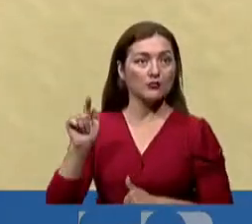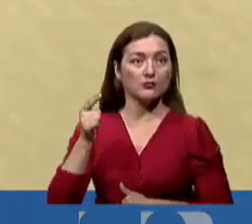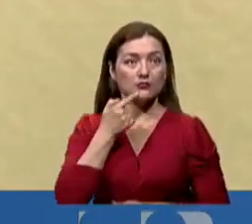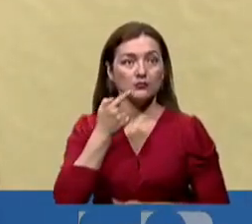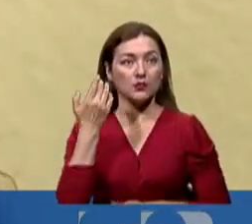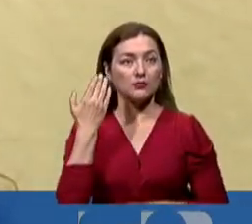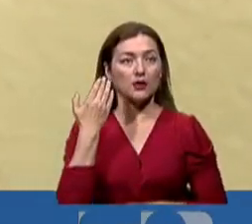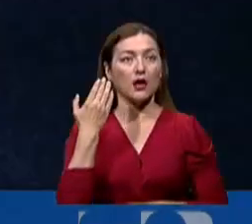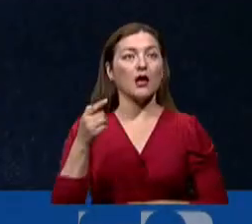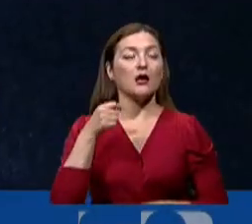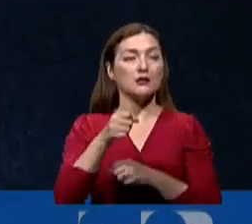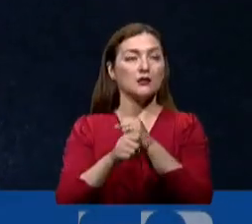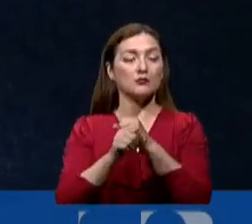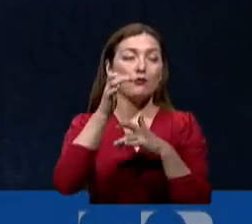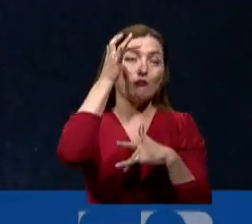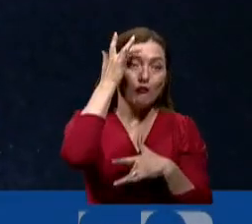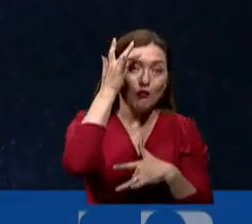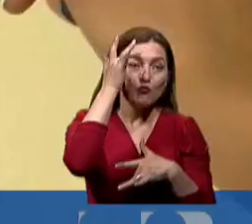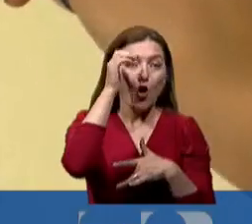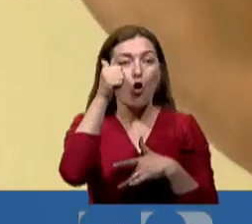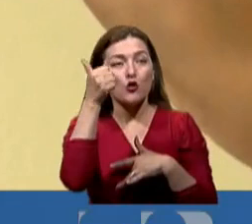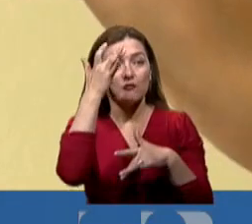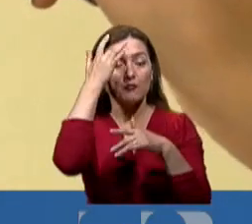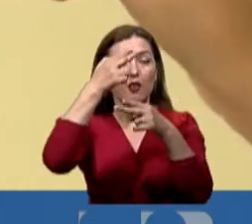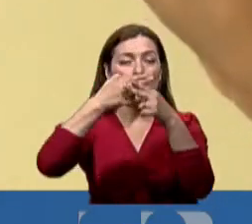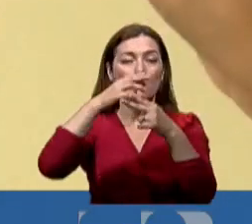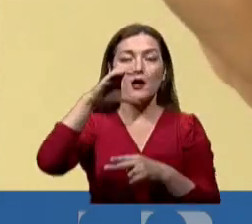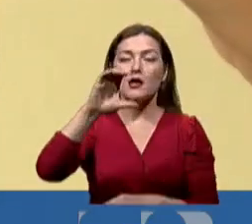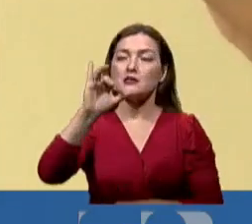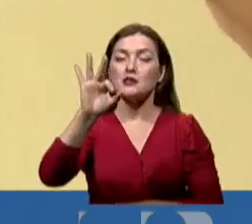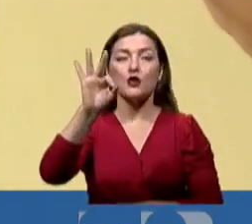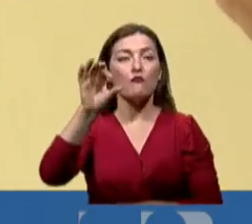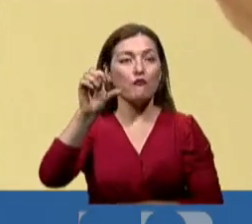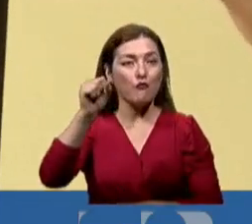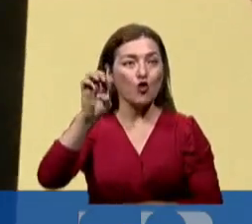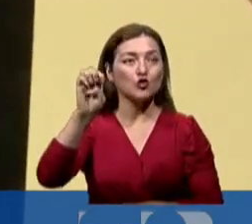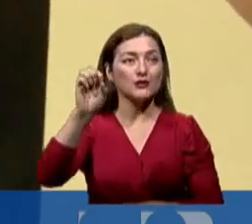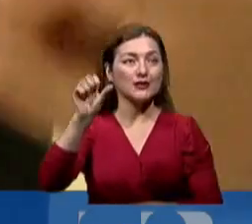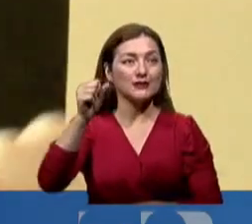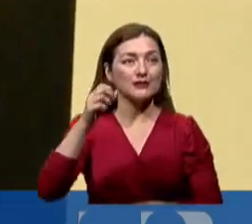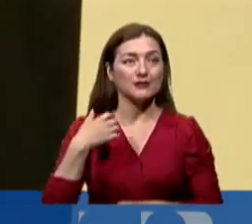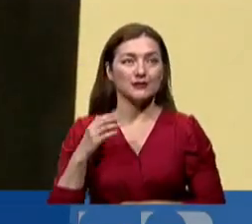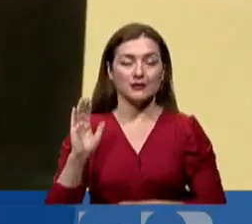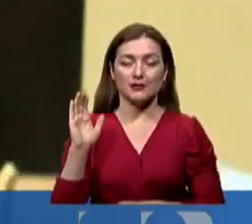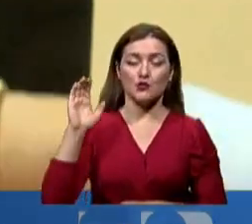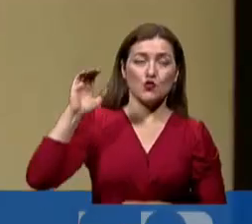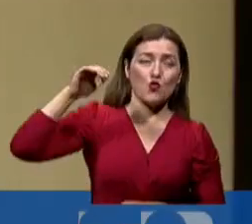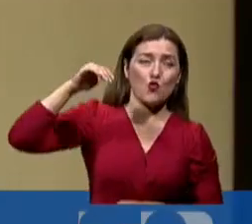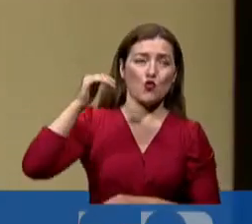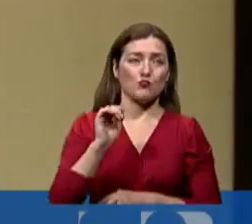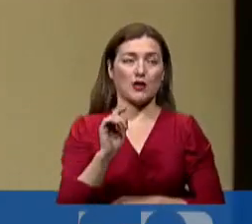señala que años más tarde también desarrolló cifosis, lo que significa una exagerada curvatura hacia adelante de la